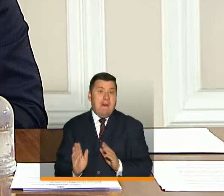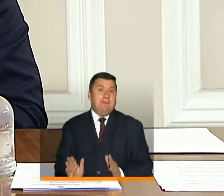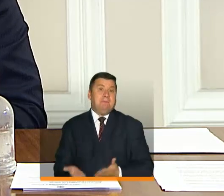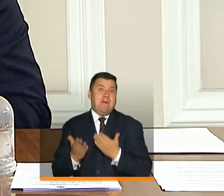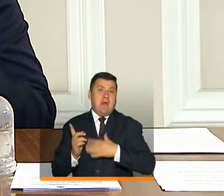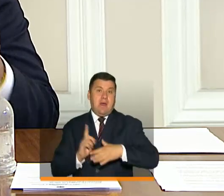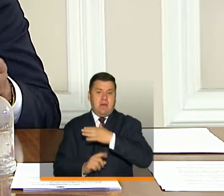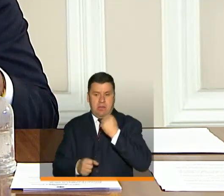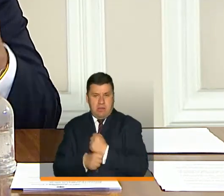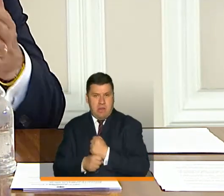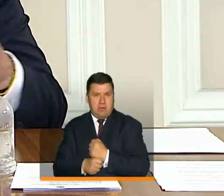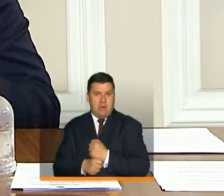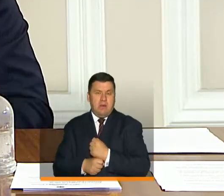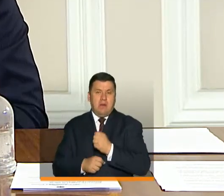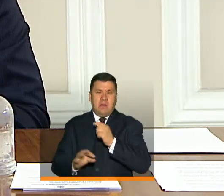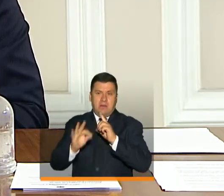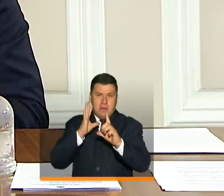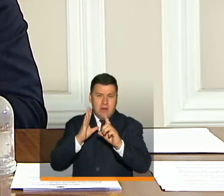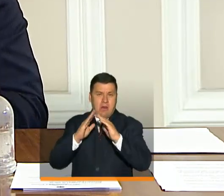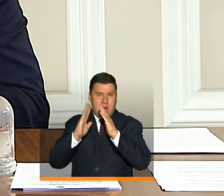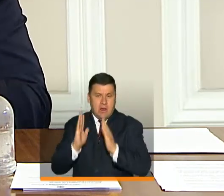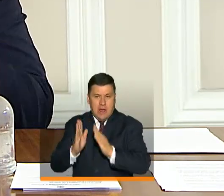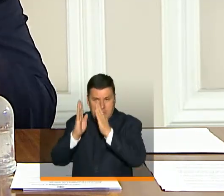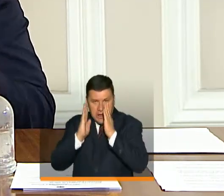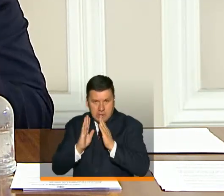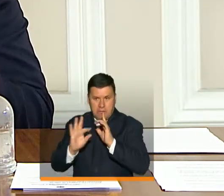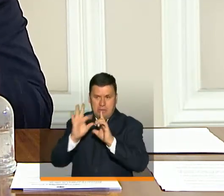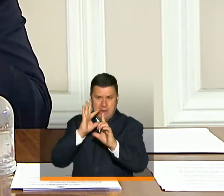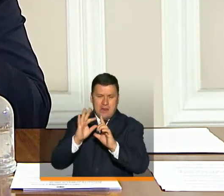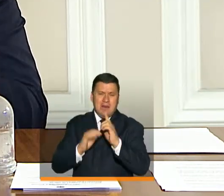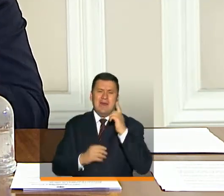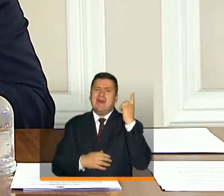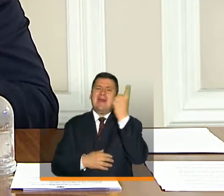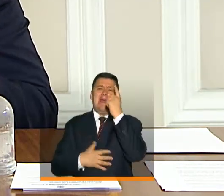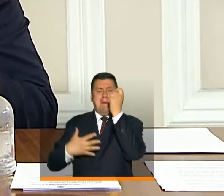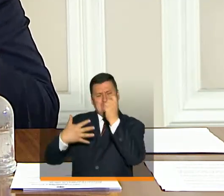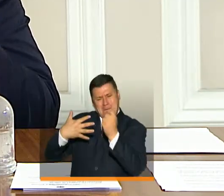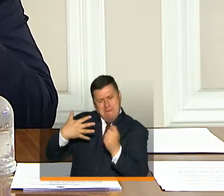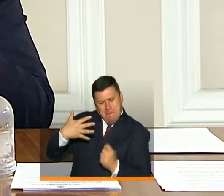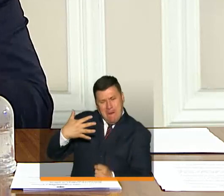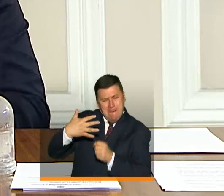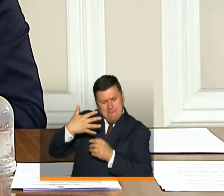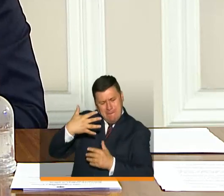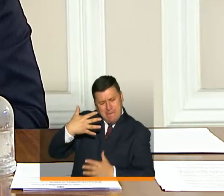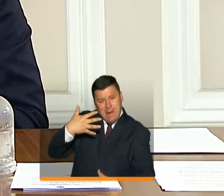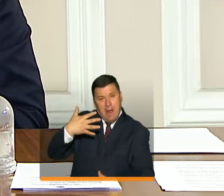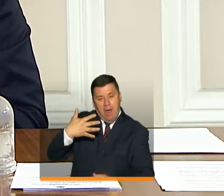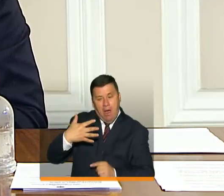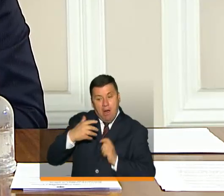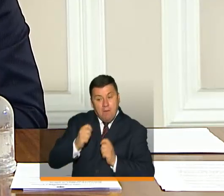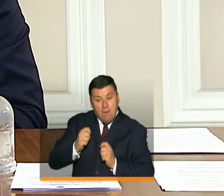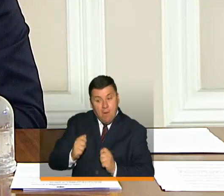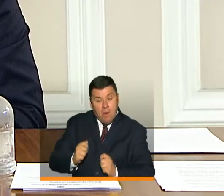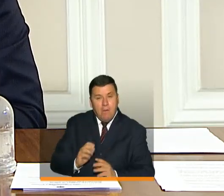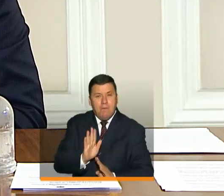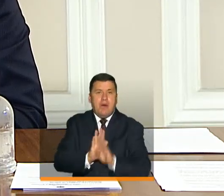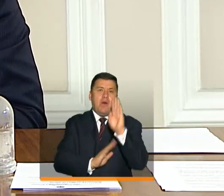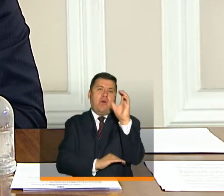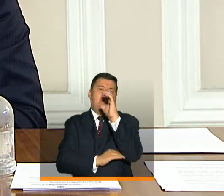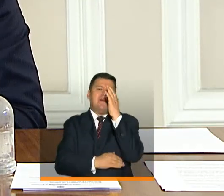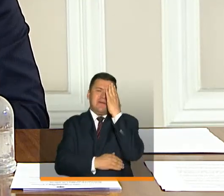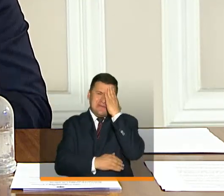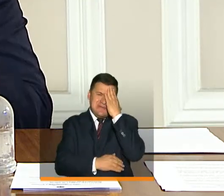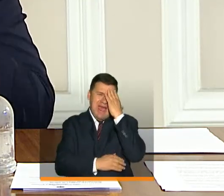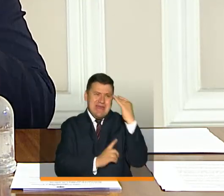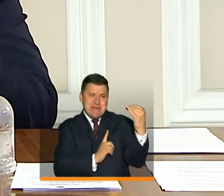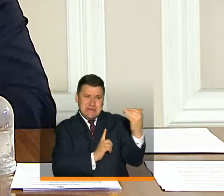mejorar ambientes regulatorios, telemedicina, atención en casa, las líneas generales y que el país salga adelante también de esta embestida de